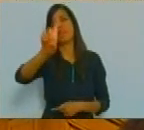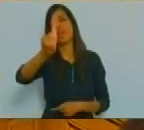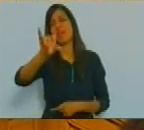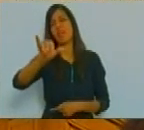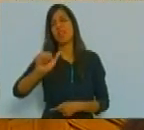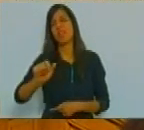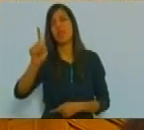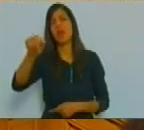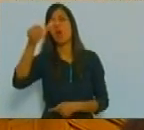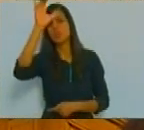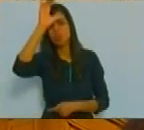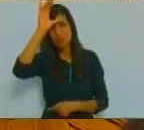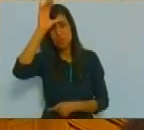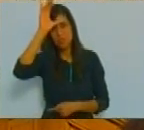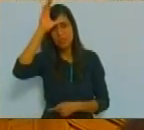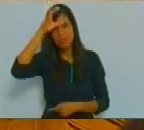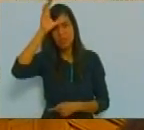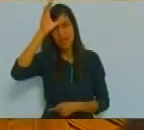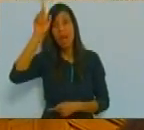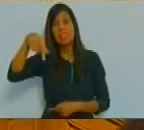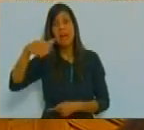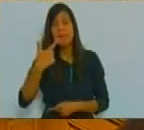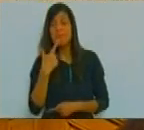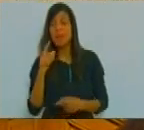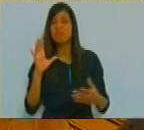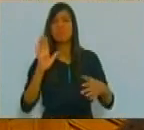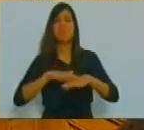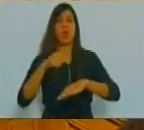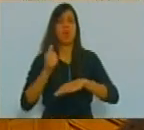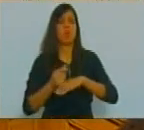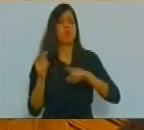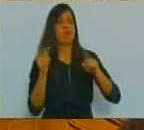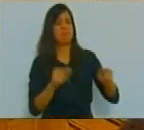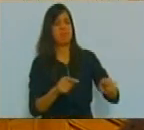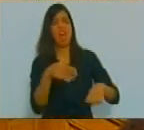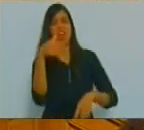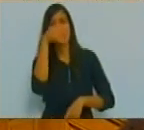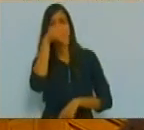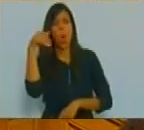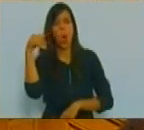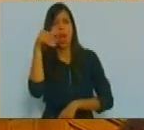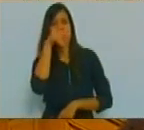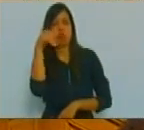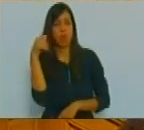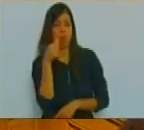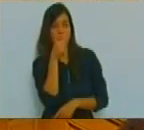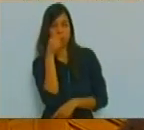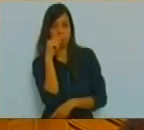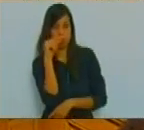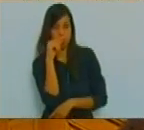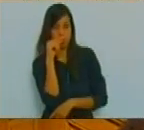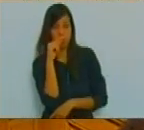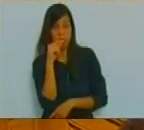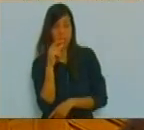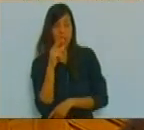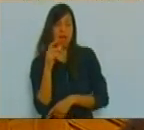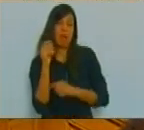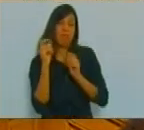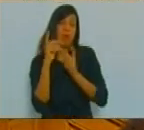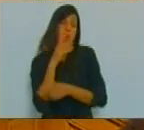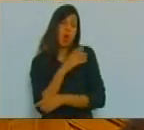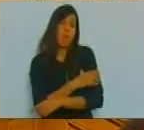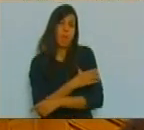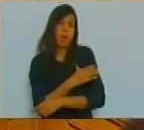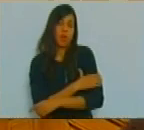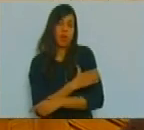ellos que son convictos y confesos consumidores de drogas pero como en la derecha reaccionaria no hay moral